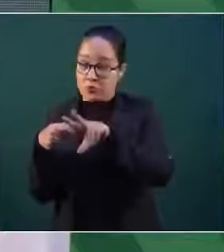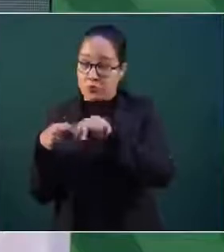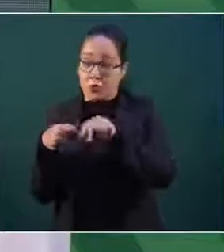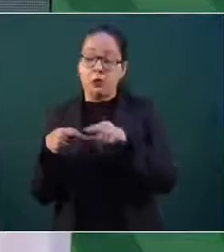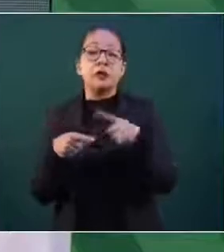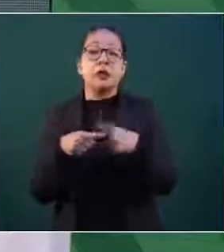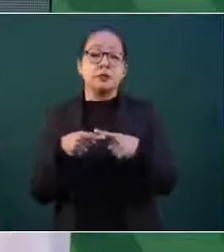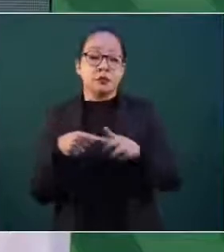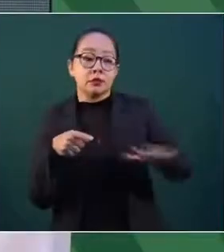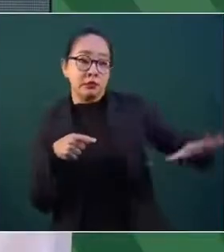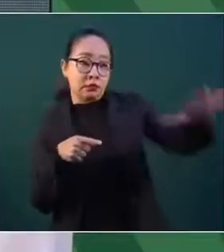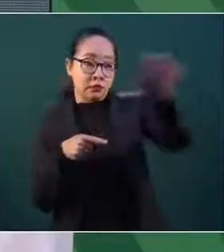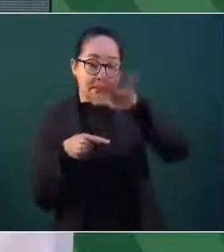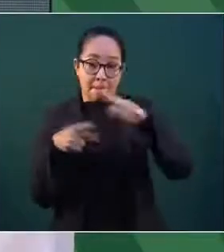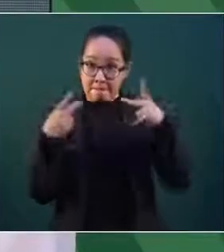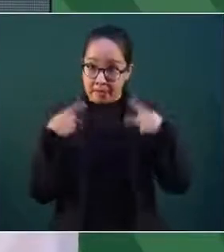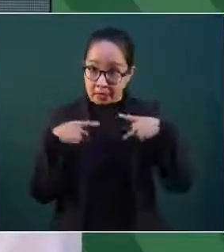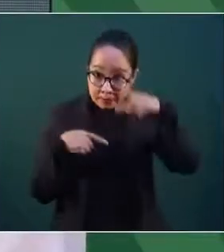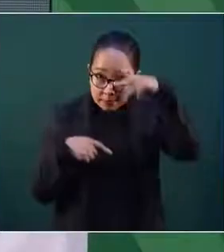el que decide.